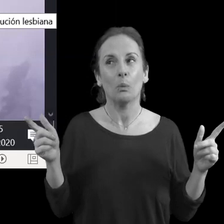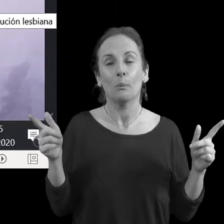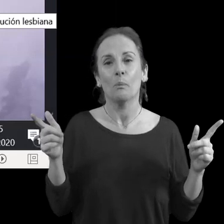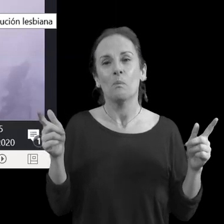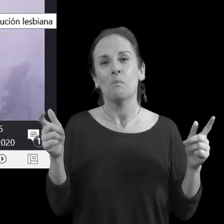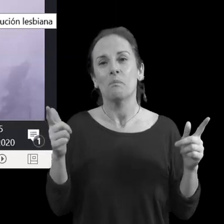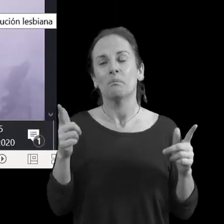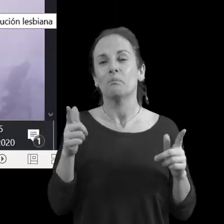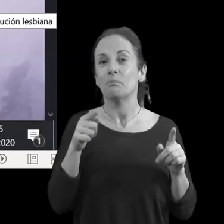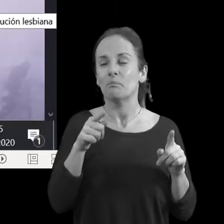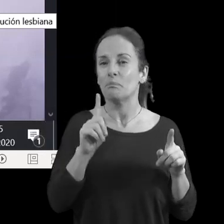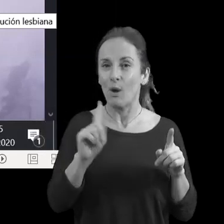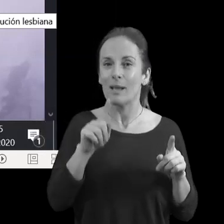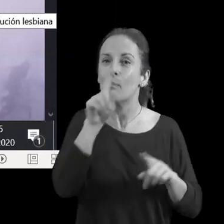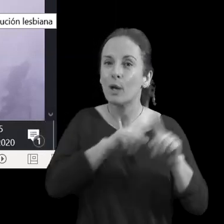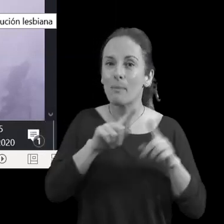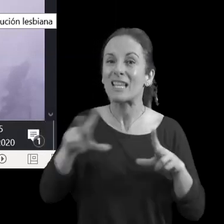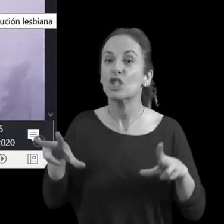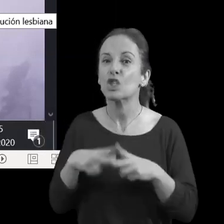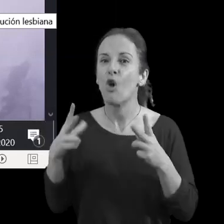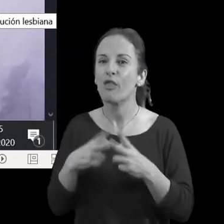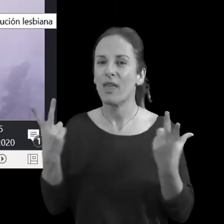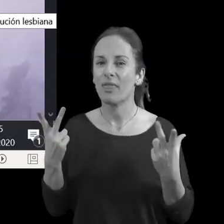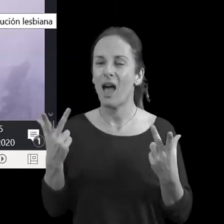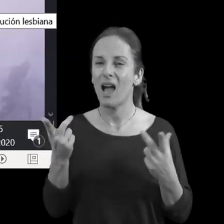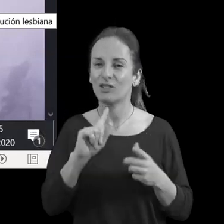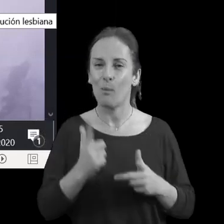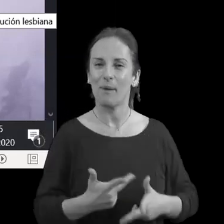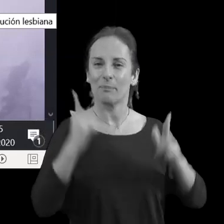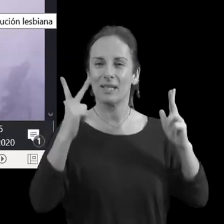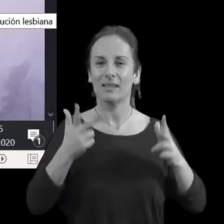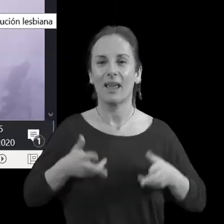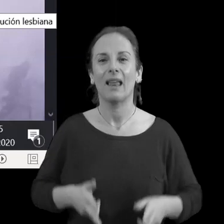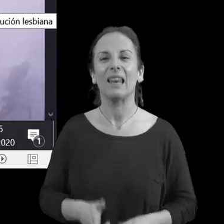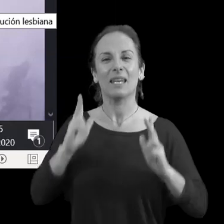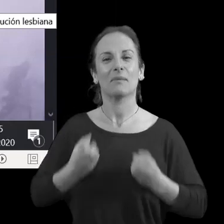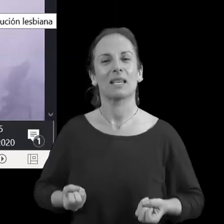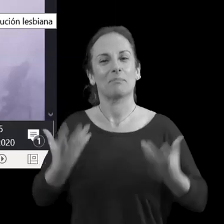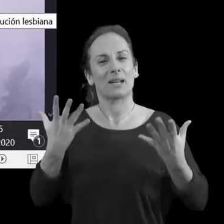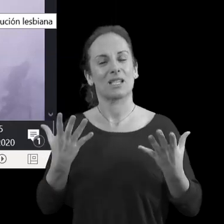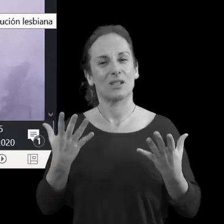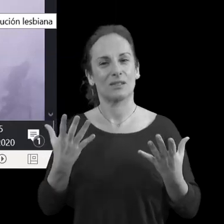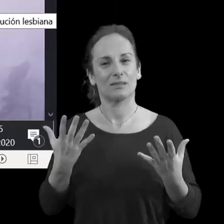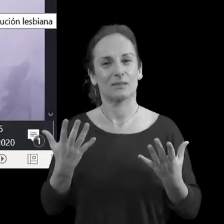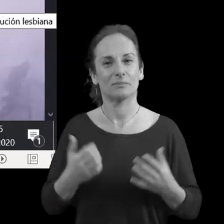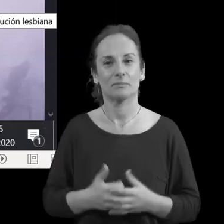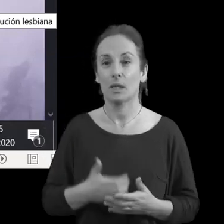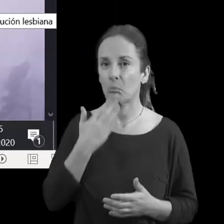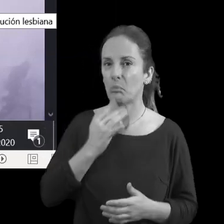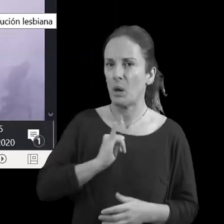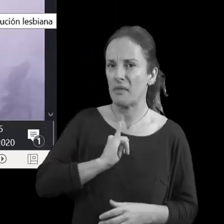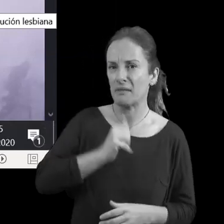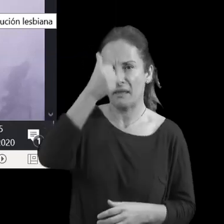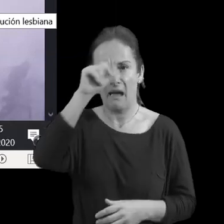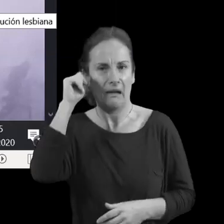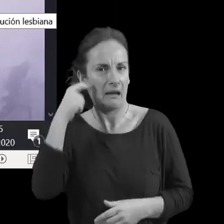en esta sociedad todavía hoy que no permite esa libre expresión, esa, sí, el vivir las identidades de género